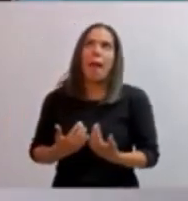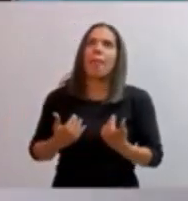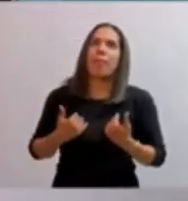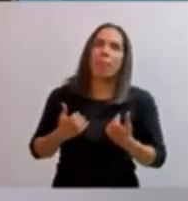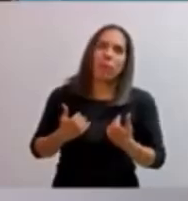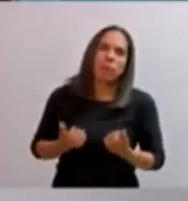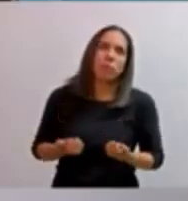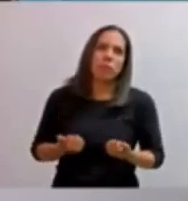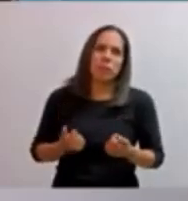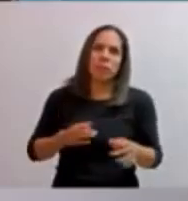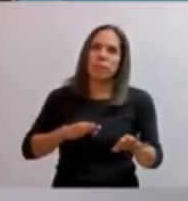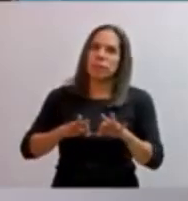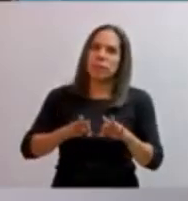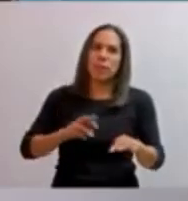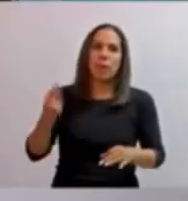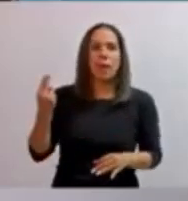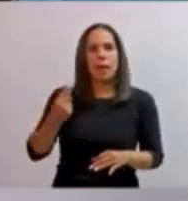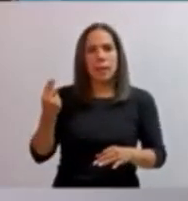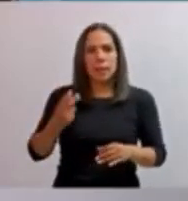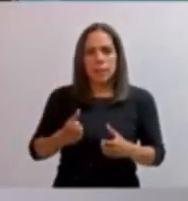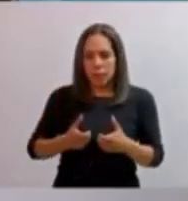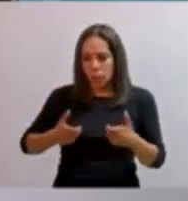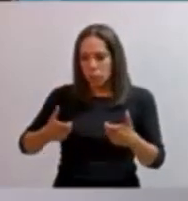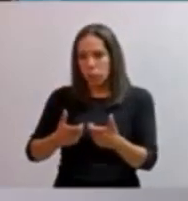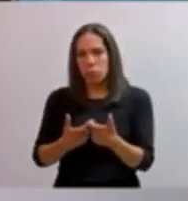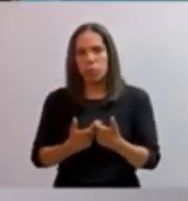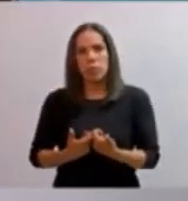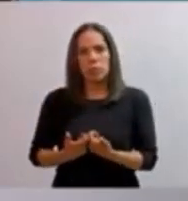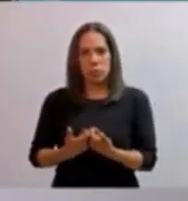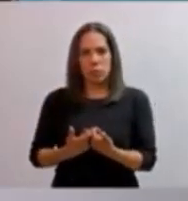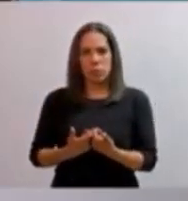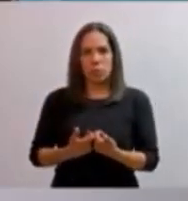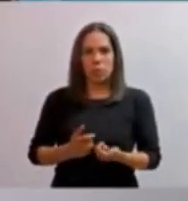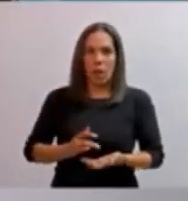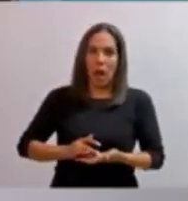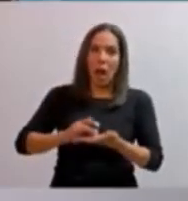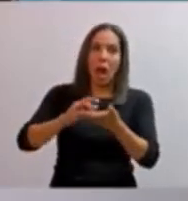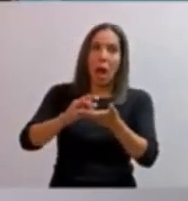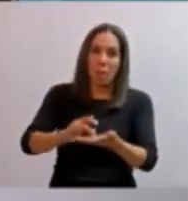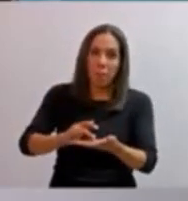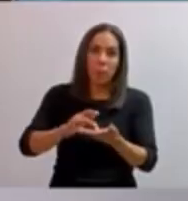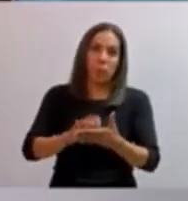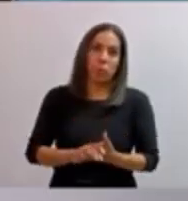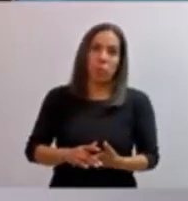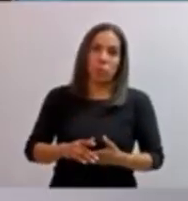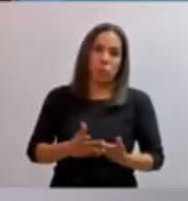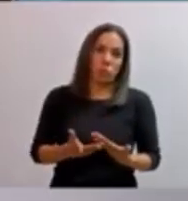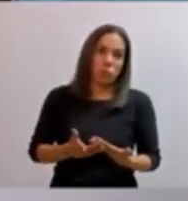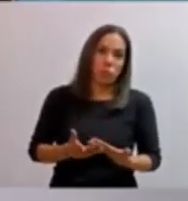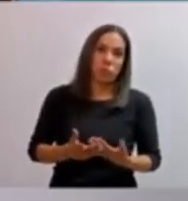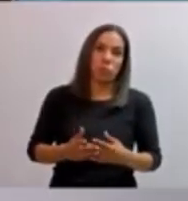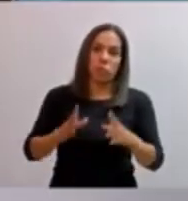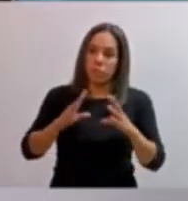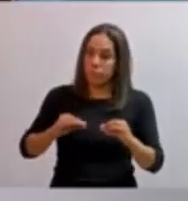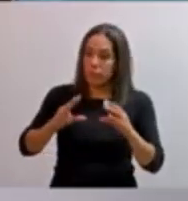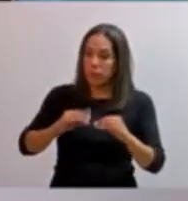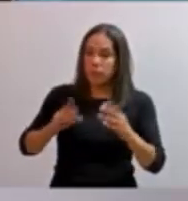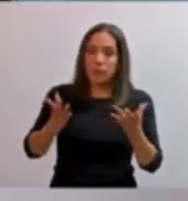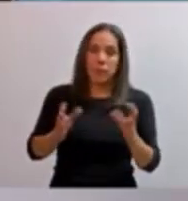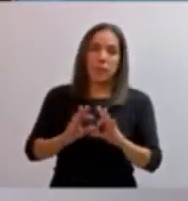colaborativamente sobre estos temas, y apoyos técnico-pedagógicos como equipos de la